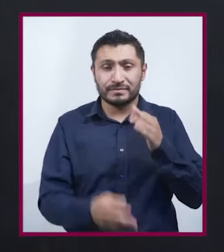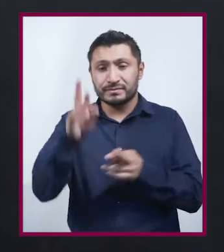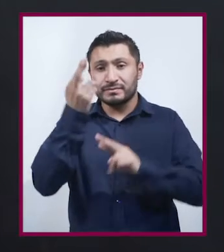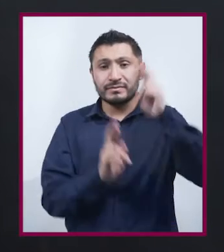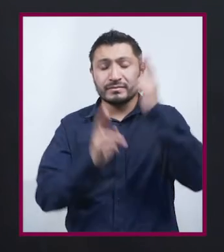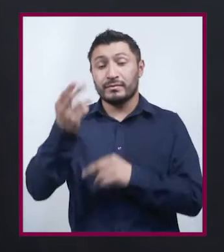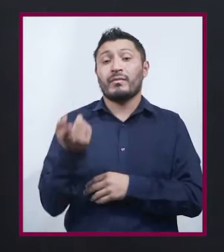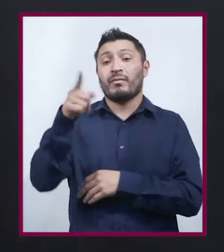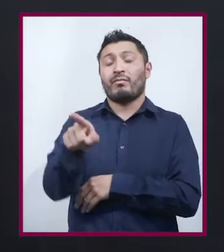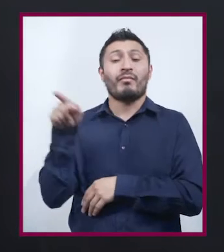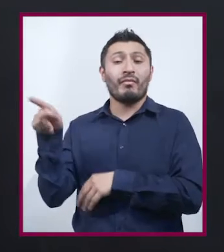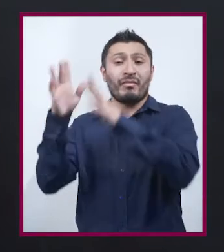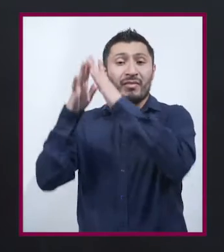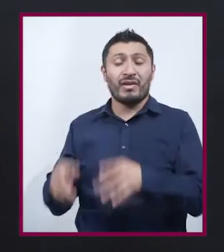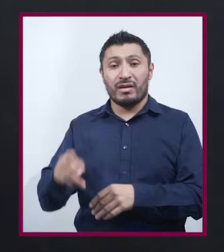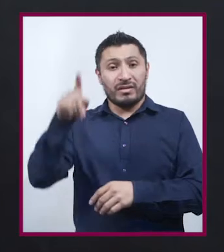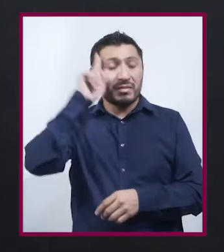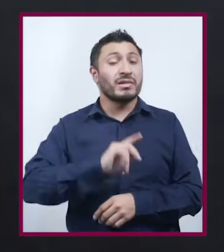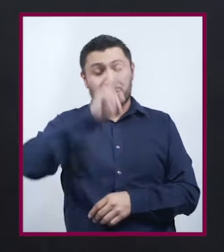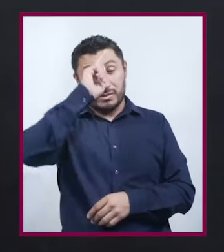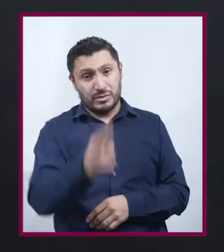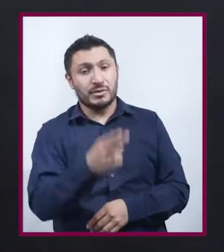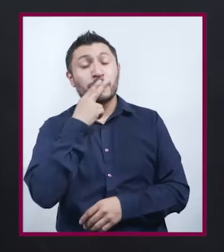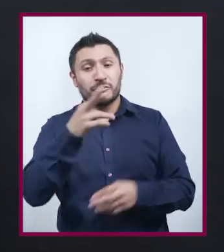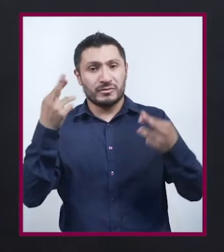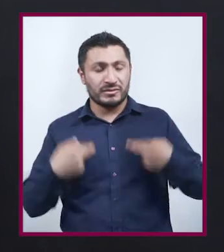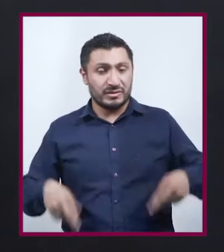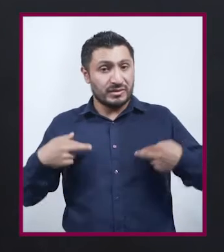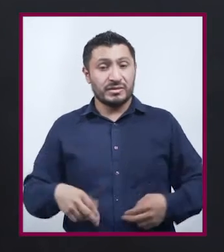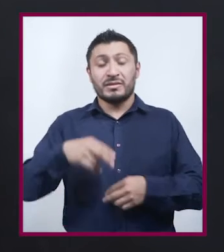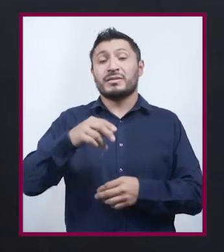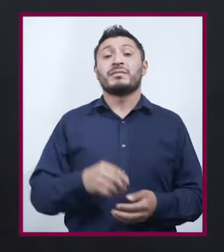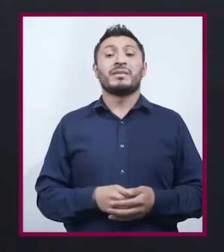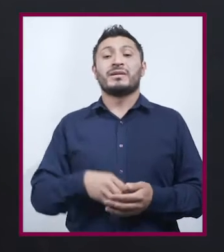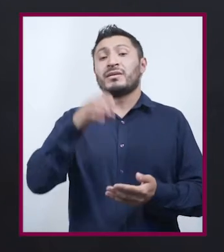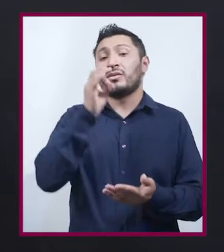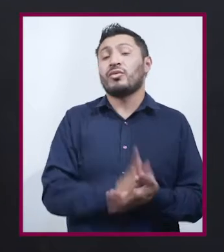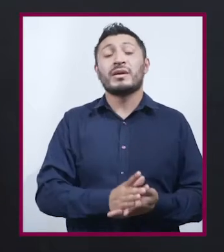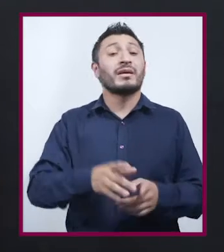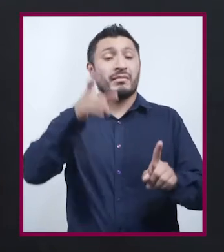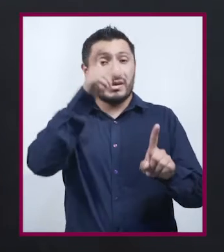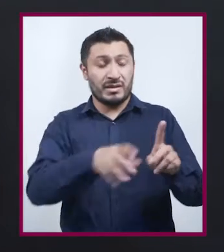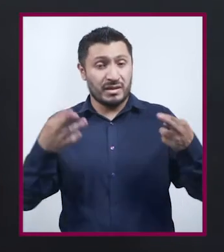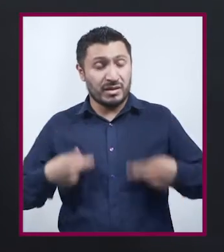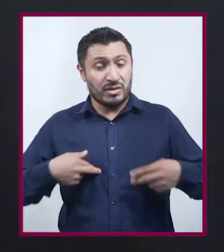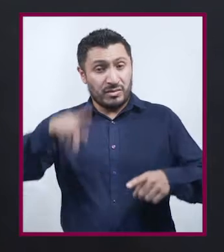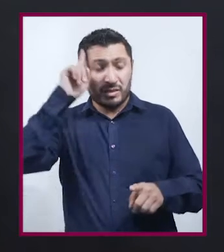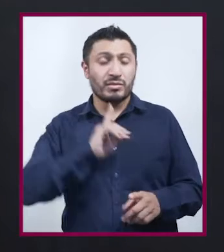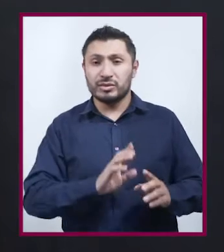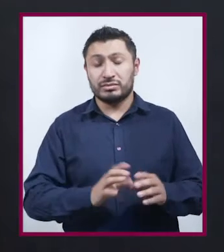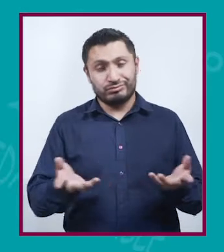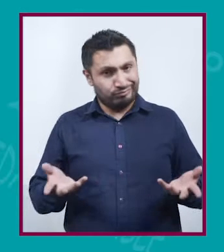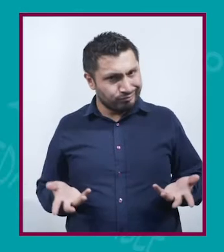revolución, una ordenanza en Francia prohibía a las mujeres el uso de prendas de vestir que no fueran el de su propio sexo. ¿Cómo